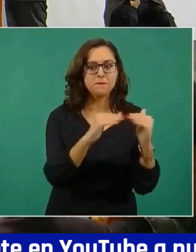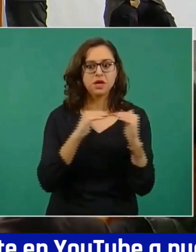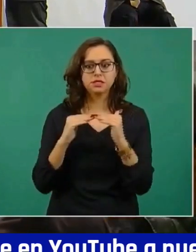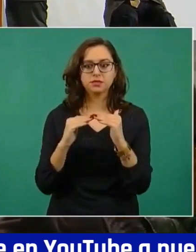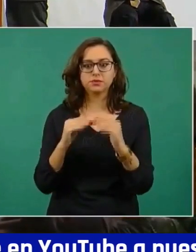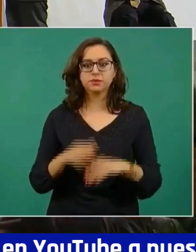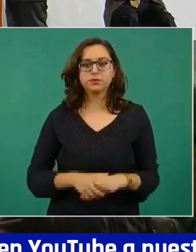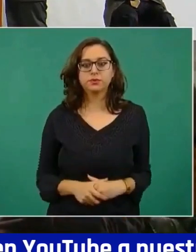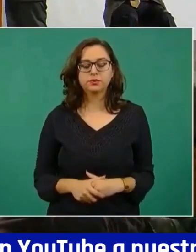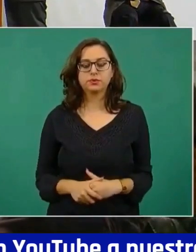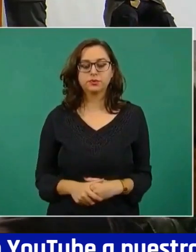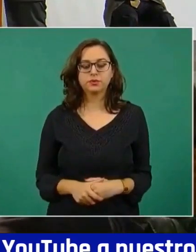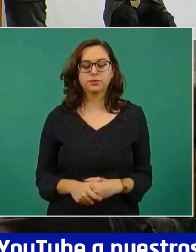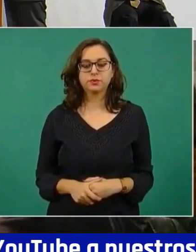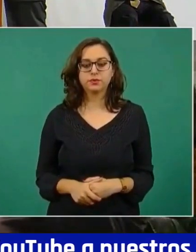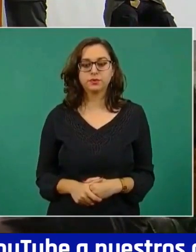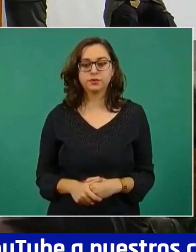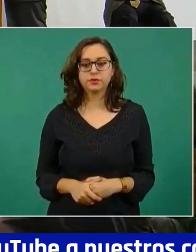Pero sigue.